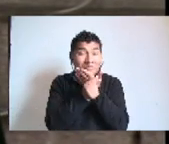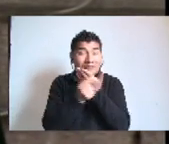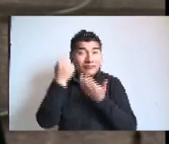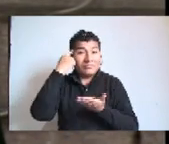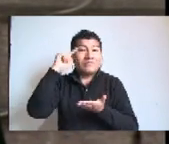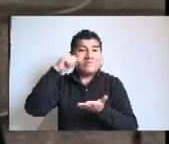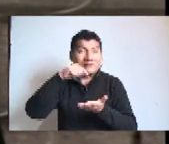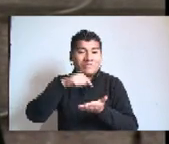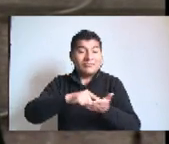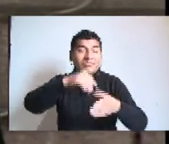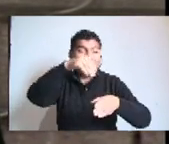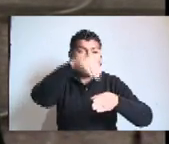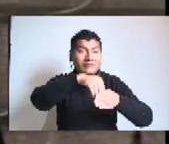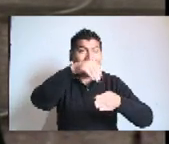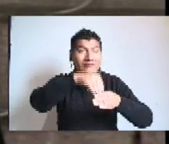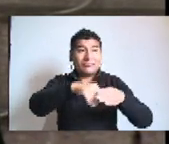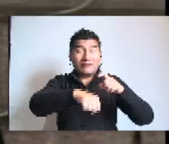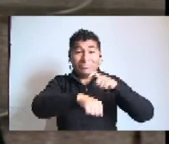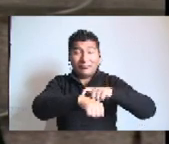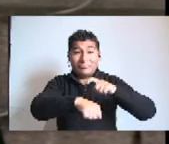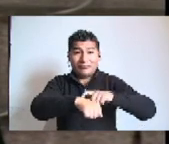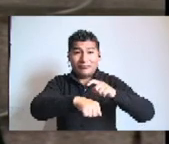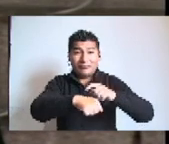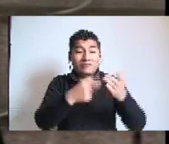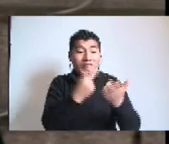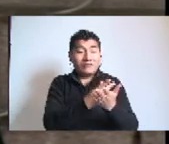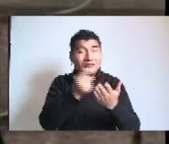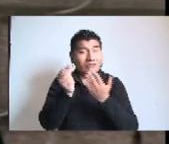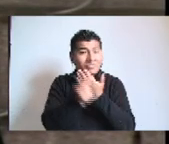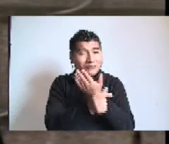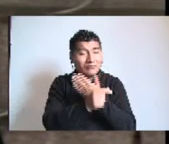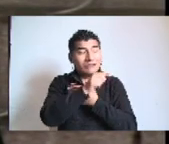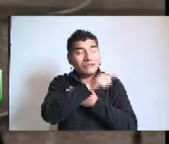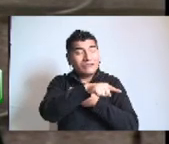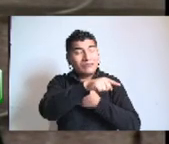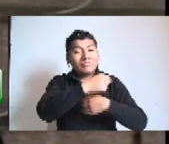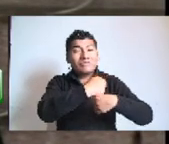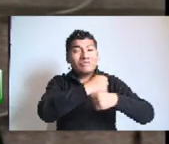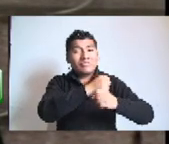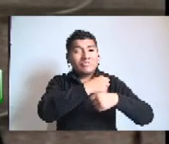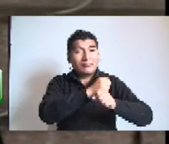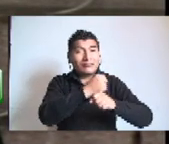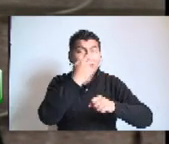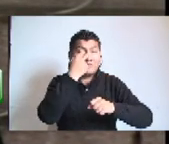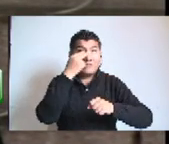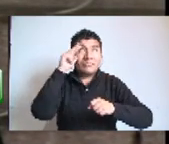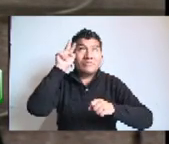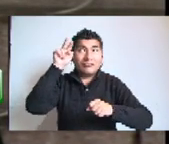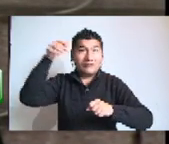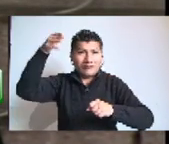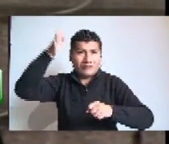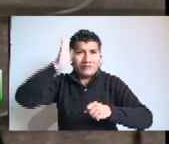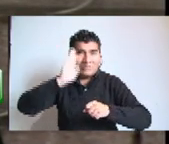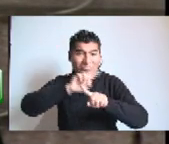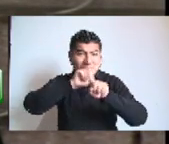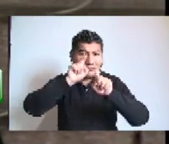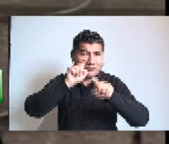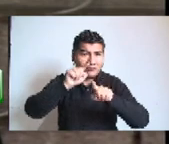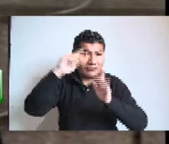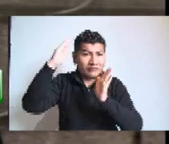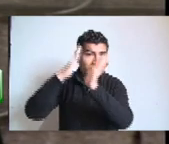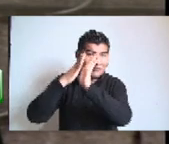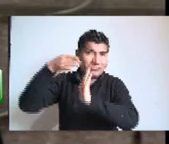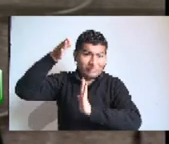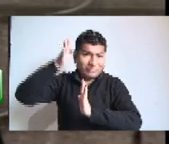para estas elecciones son programas hechos mirando a Dios, delante de